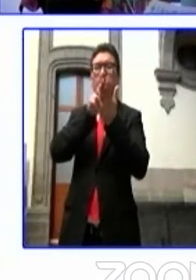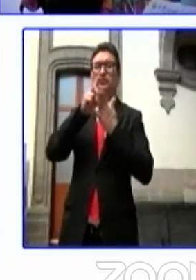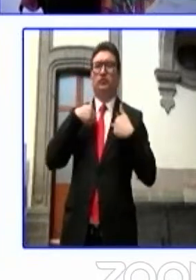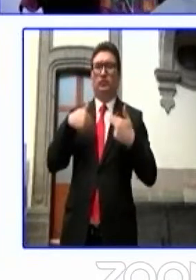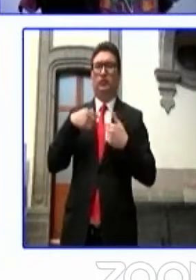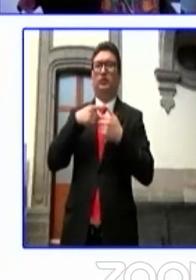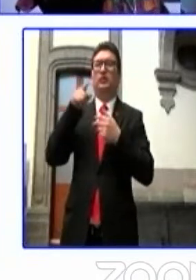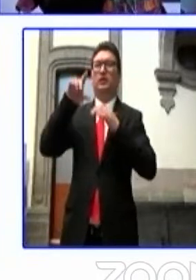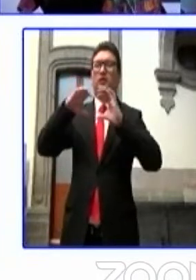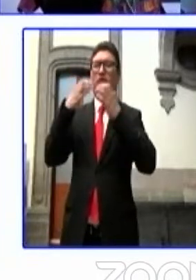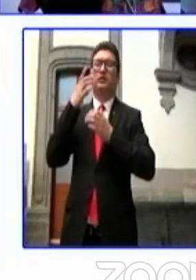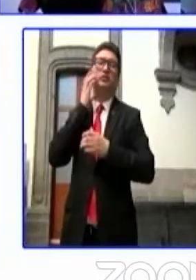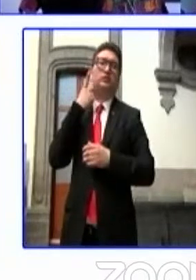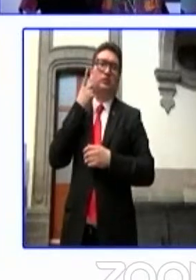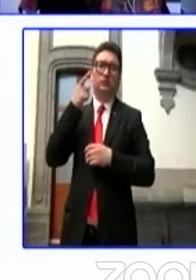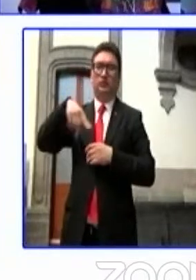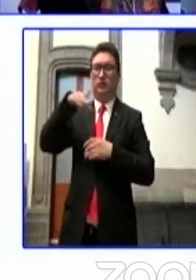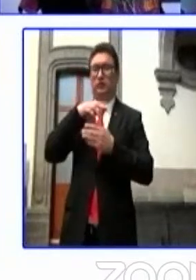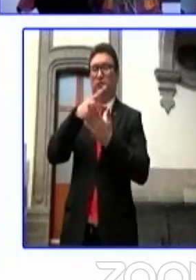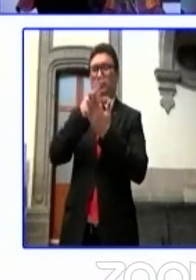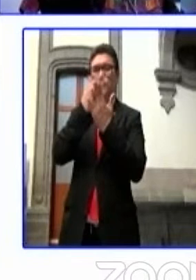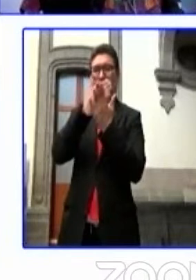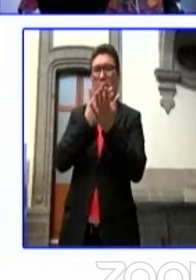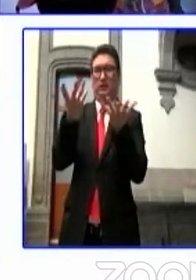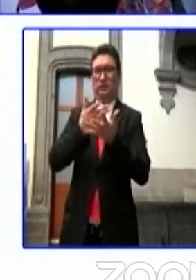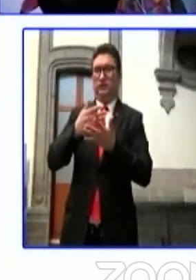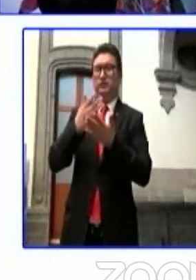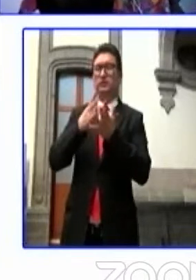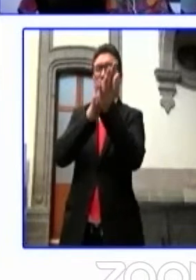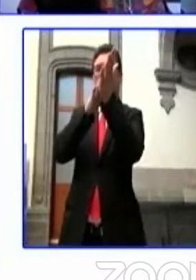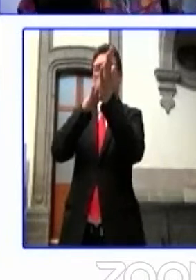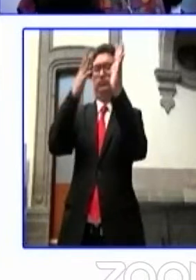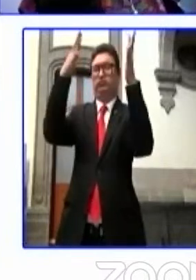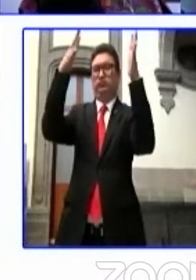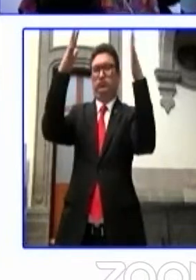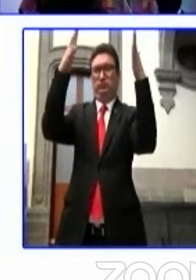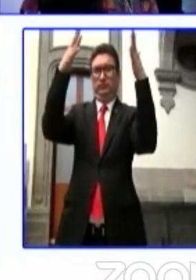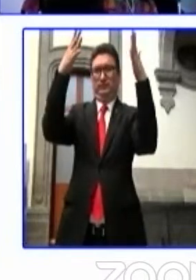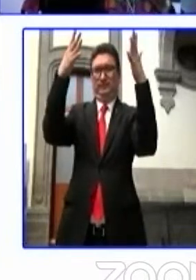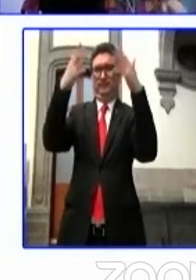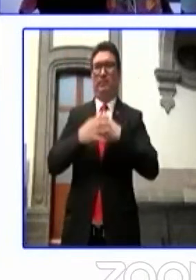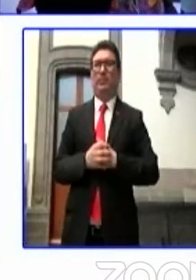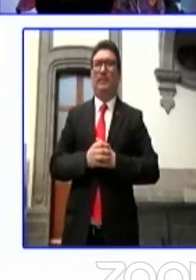Ejecutivo y su plan de acción. Un fuerte aplauso también para ella, por favor.